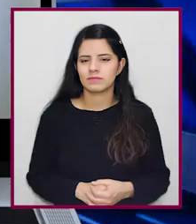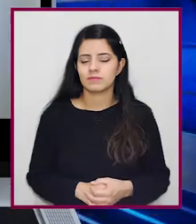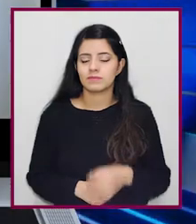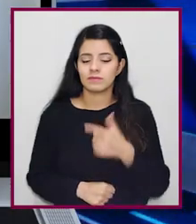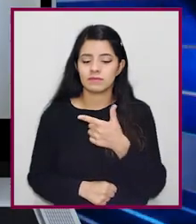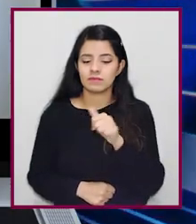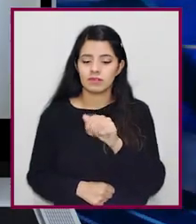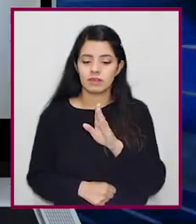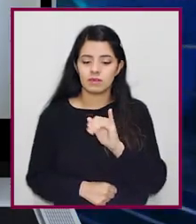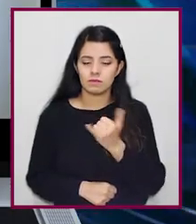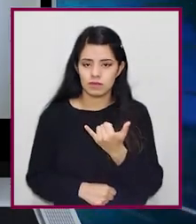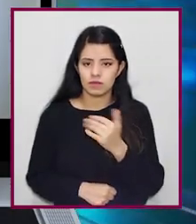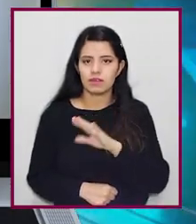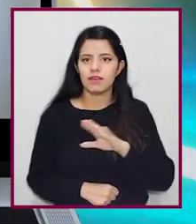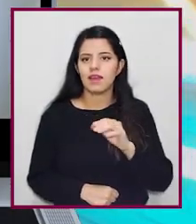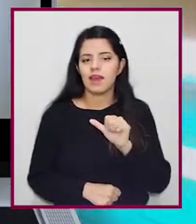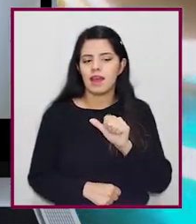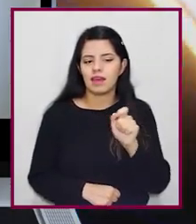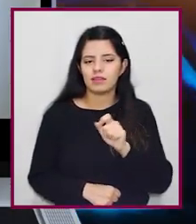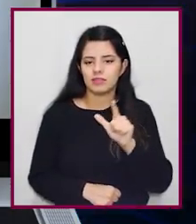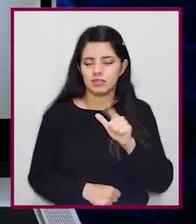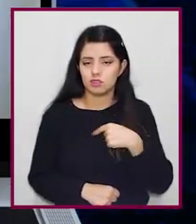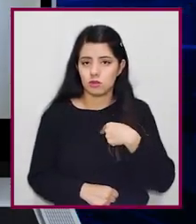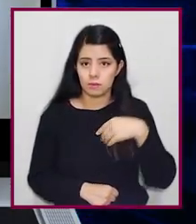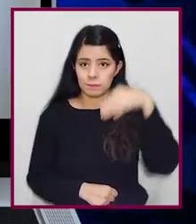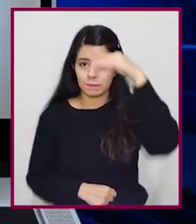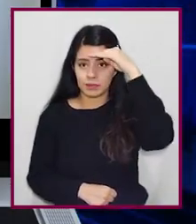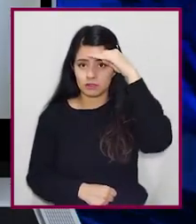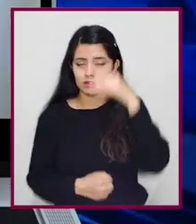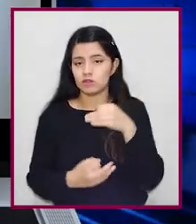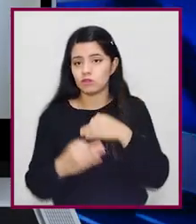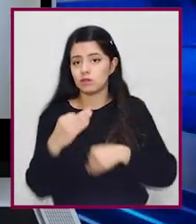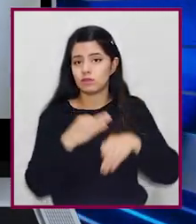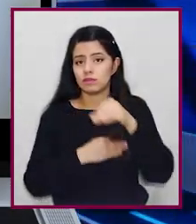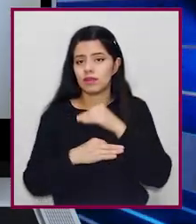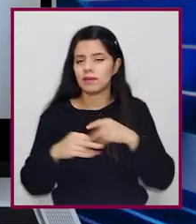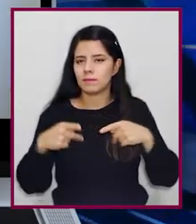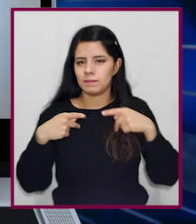Gaby, Axel, a mí me parece que si todo el mundo,